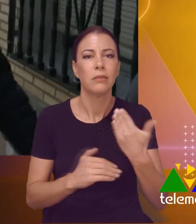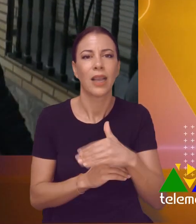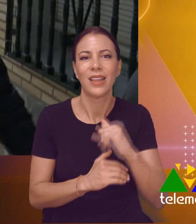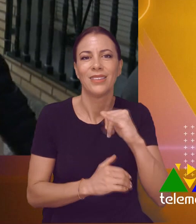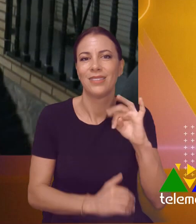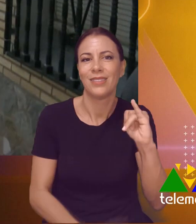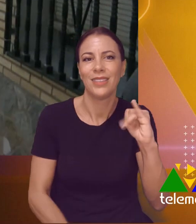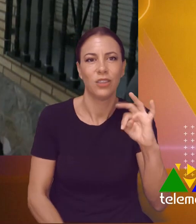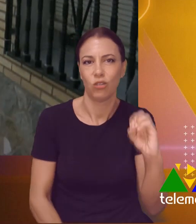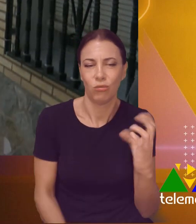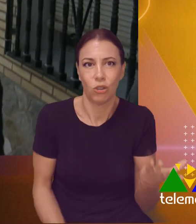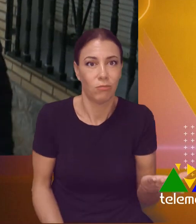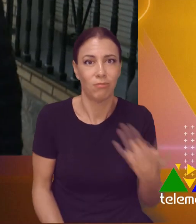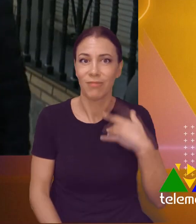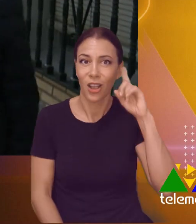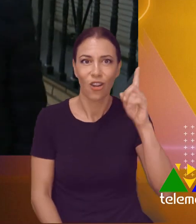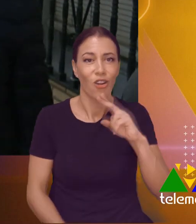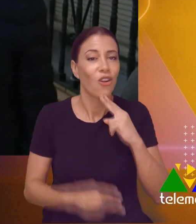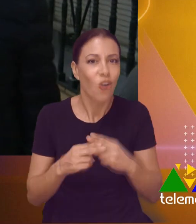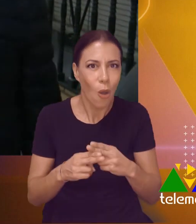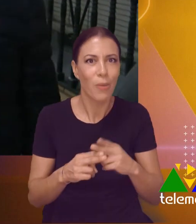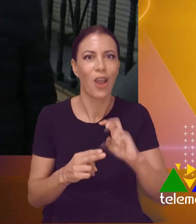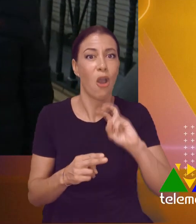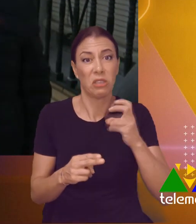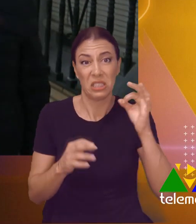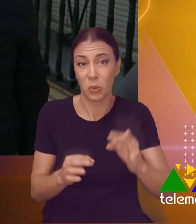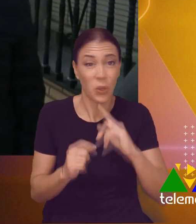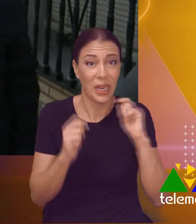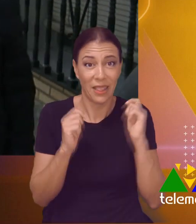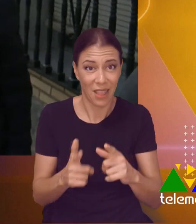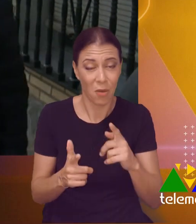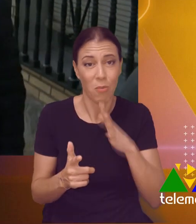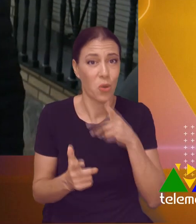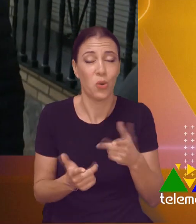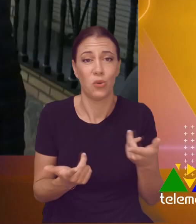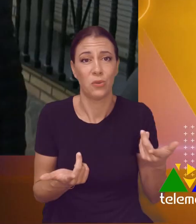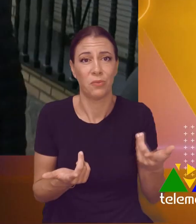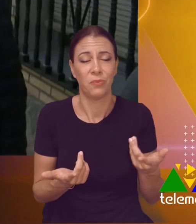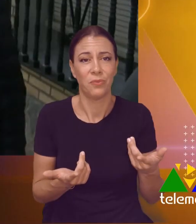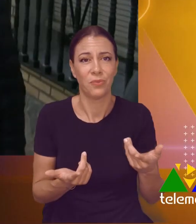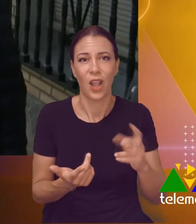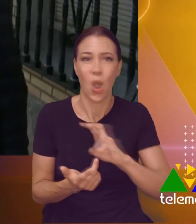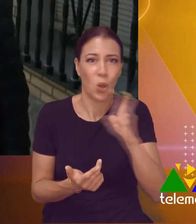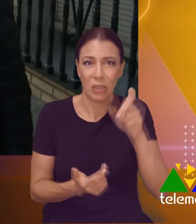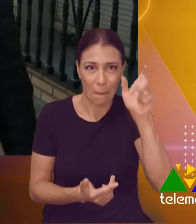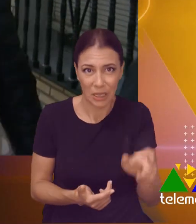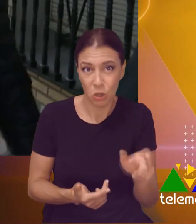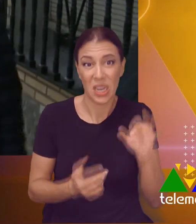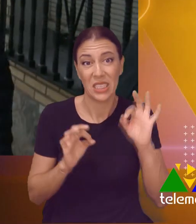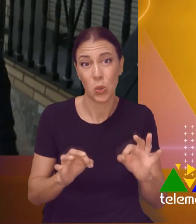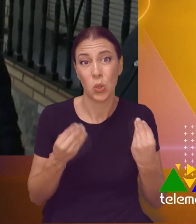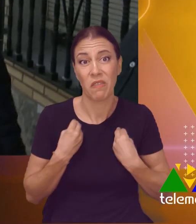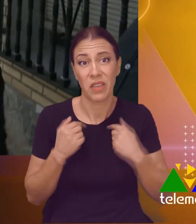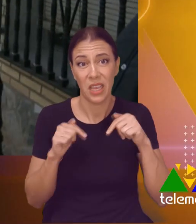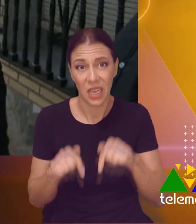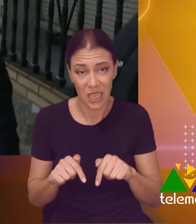la calle del Tito, y de ahí viene el nombre, ¿no? Y es otro nombre, otro mote, ¿no? De otro persona que